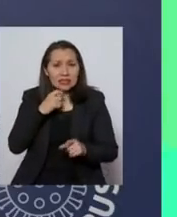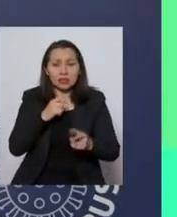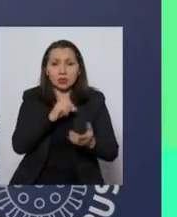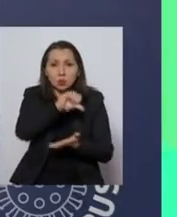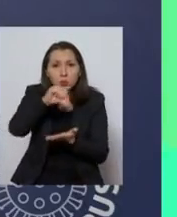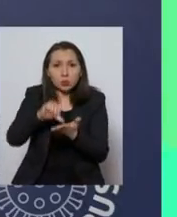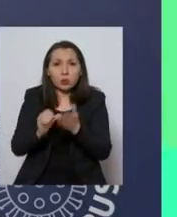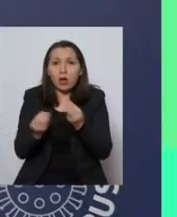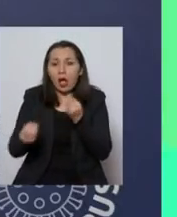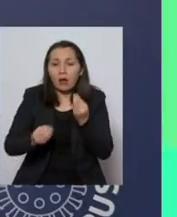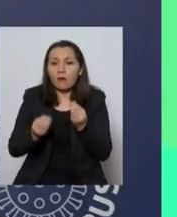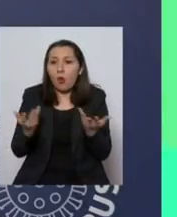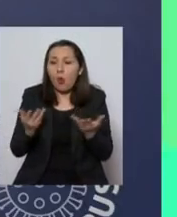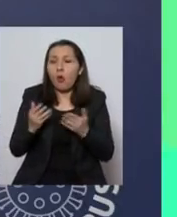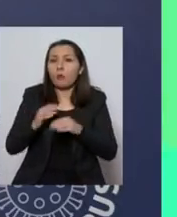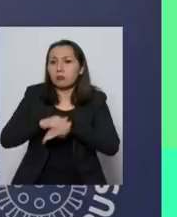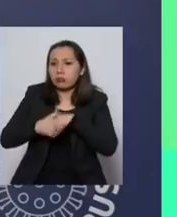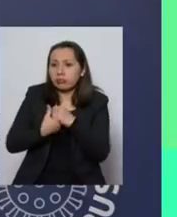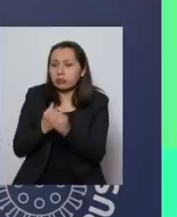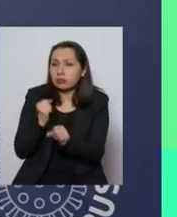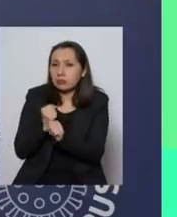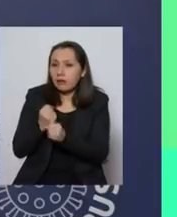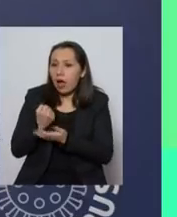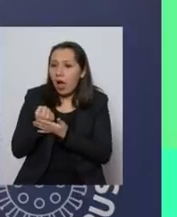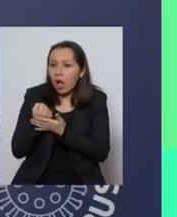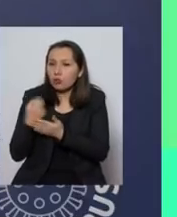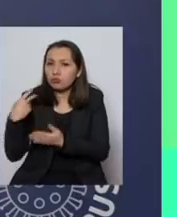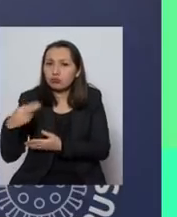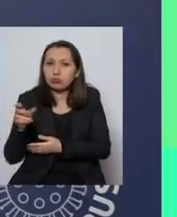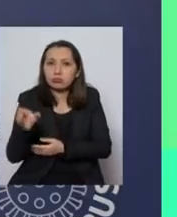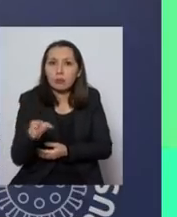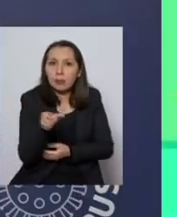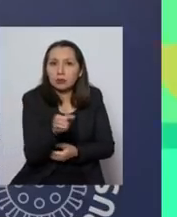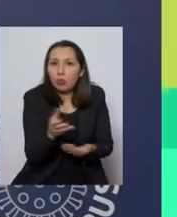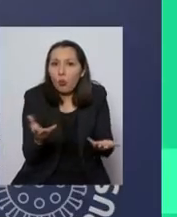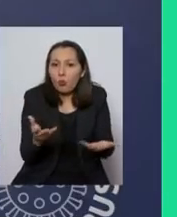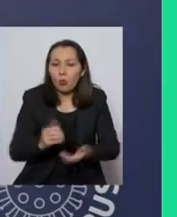se está tomando en esta materia y cómo se va a trabajar para poder ayudar a estas personas?